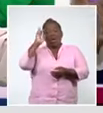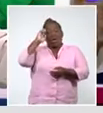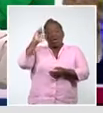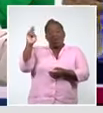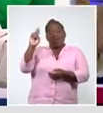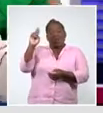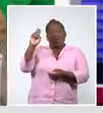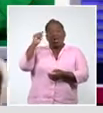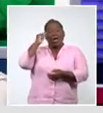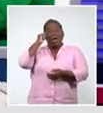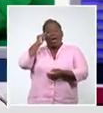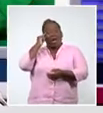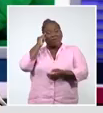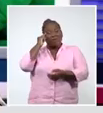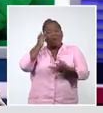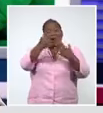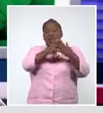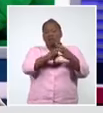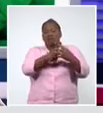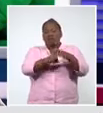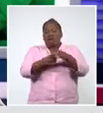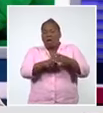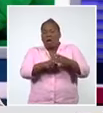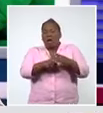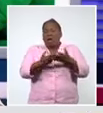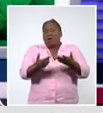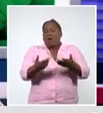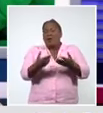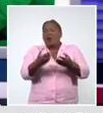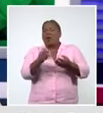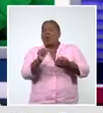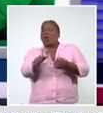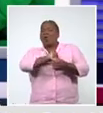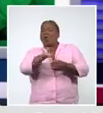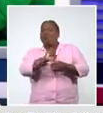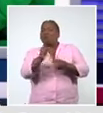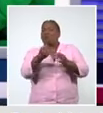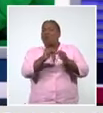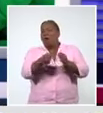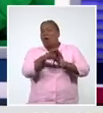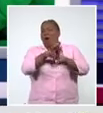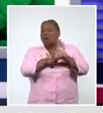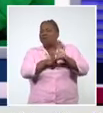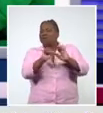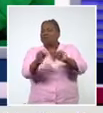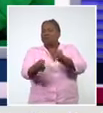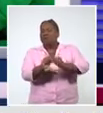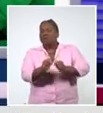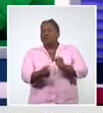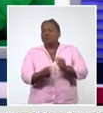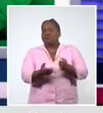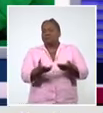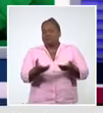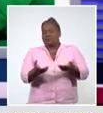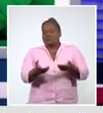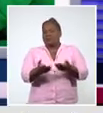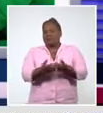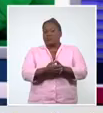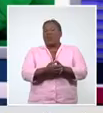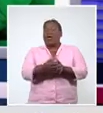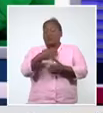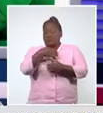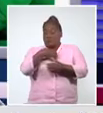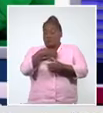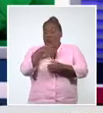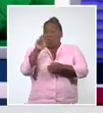con todas las medidas y las costumbres de los asiáticos, pues han logrado controlar y claro, han tenido en los